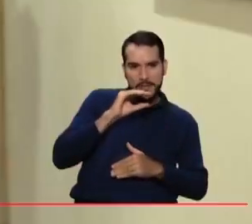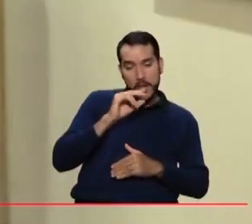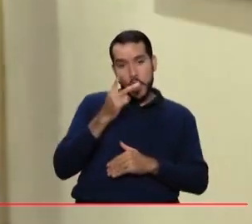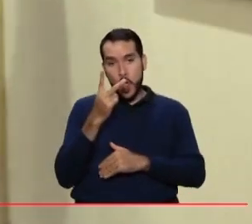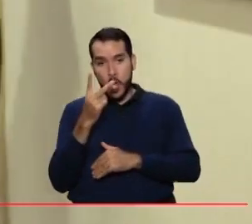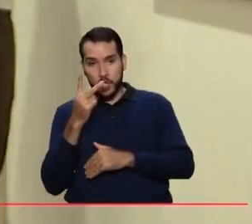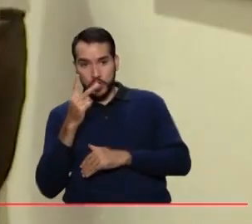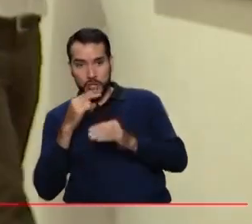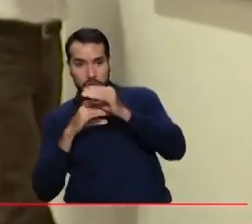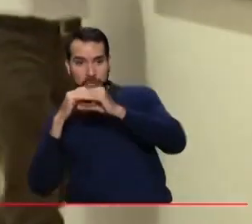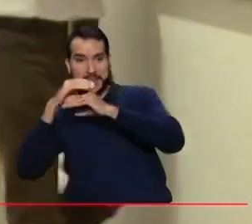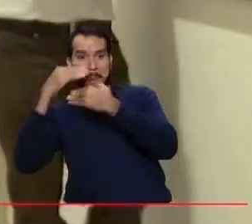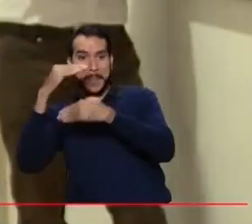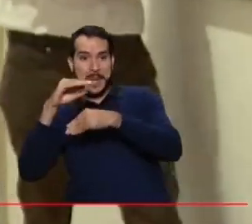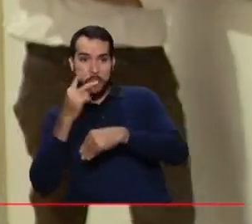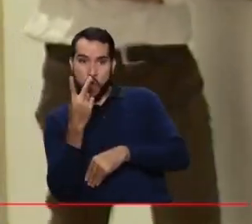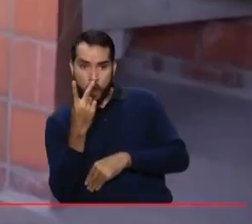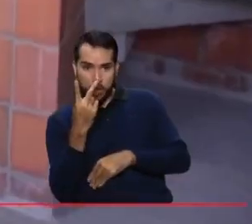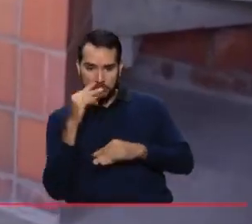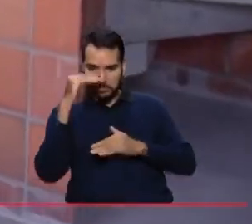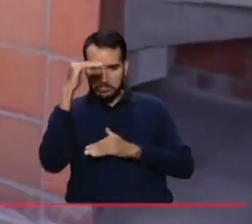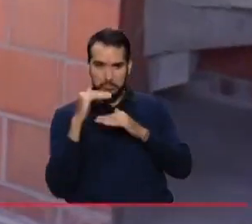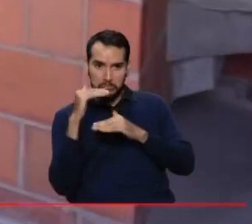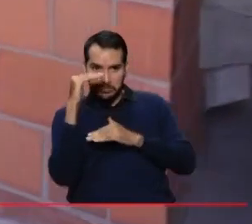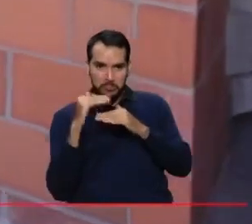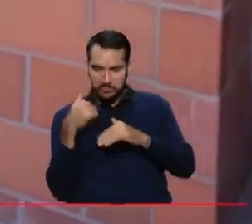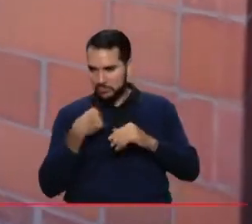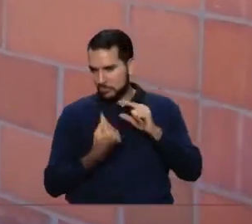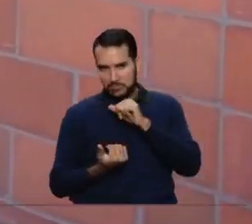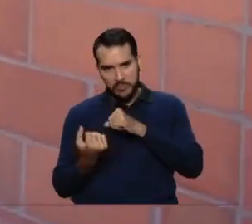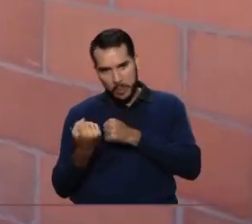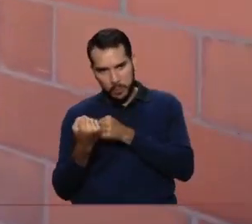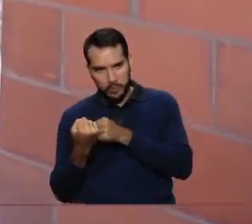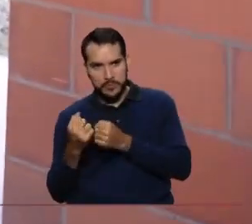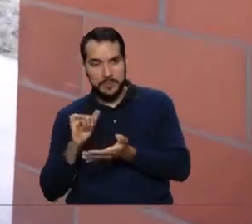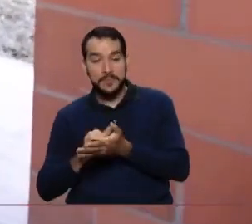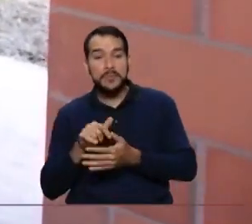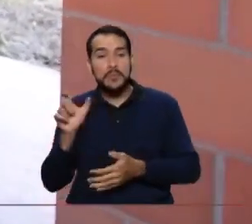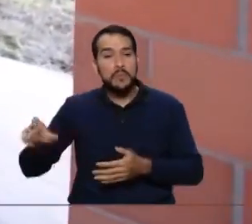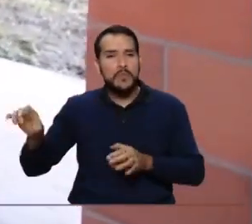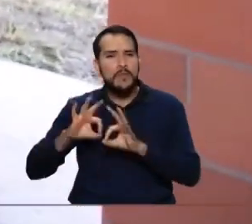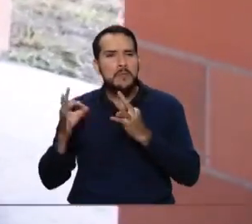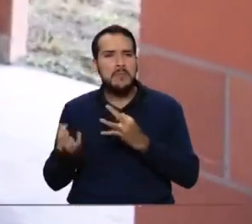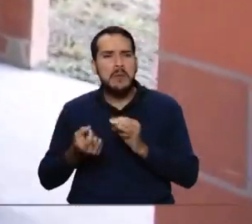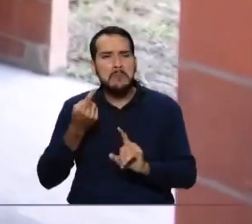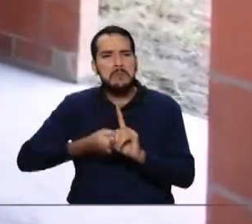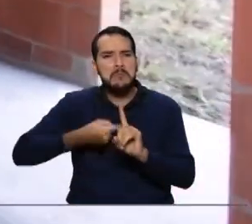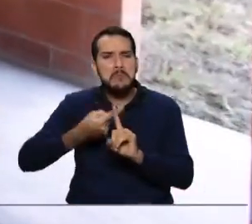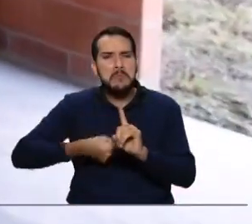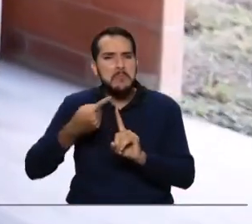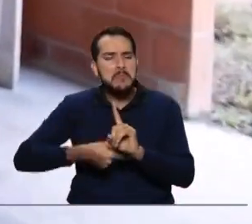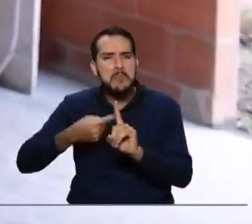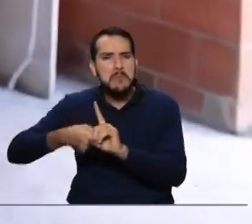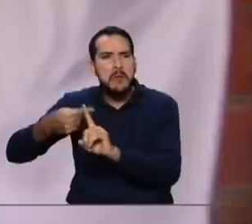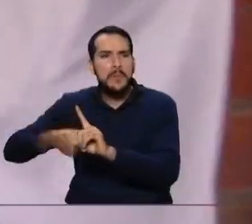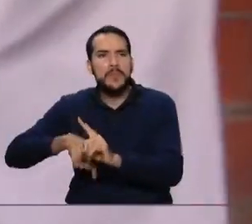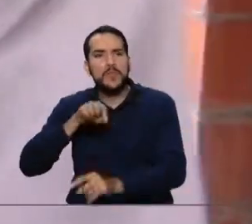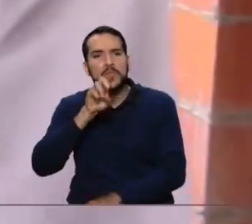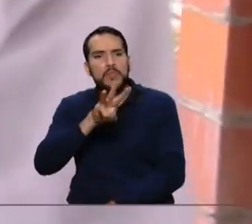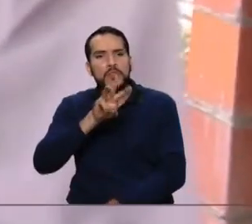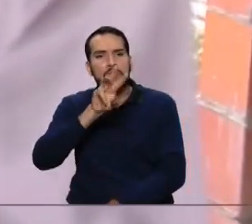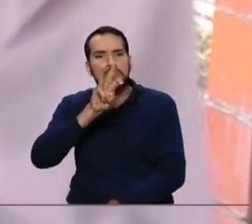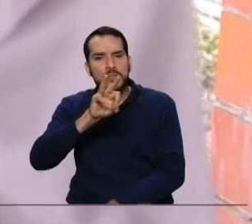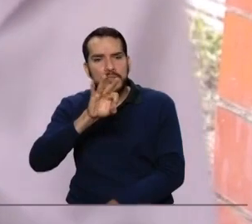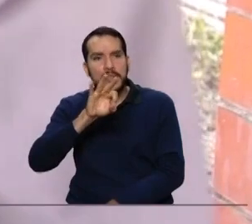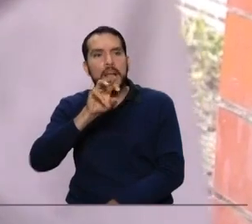hasta 90 salarios mínimos legales vigentes. Estas familias quedarían pagando una cuota mensual de 236.000 pesos y los